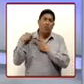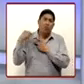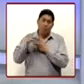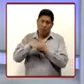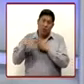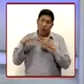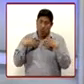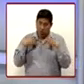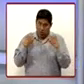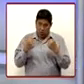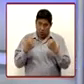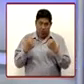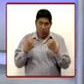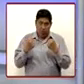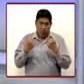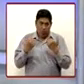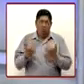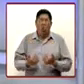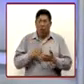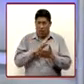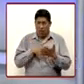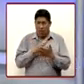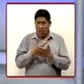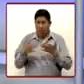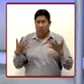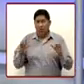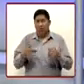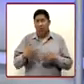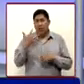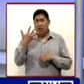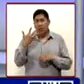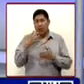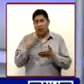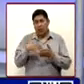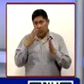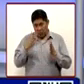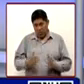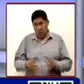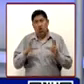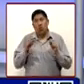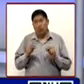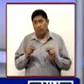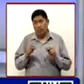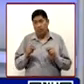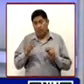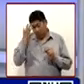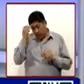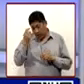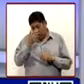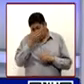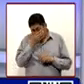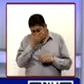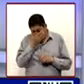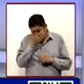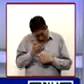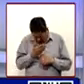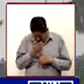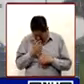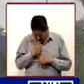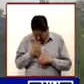que ya a partir de este horario de invierno hay al menos 5 estudiantes por curso que no fueron porque tienen resfríos.